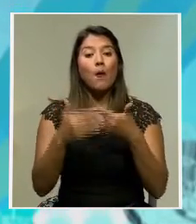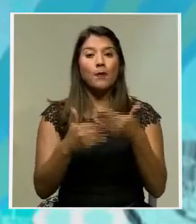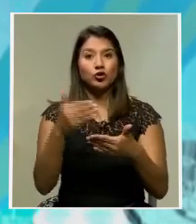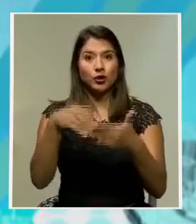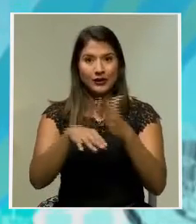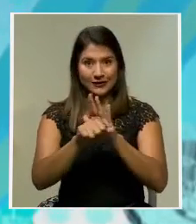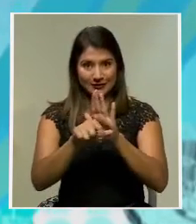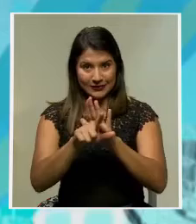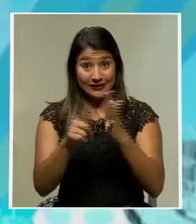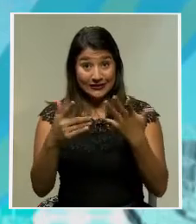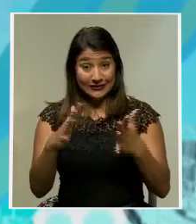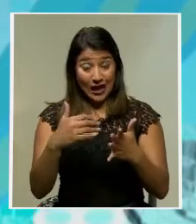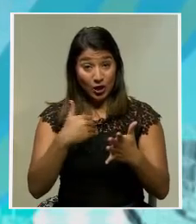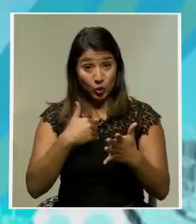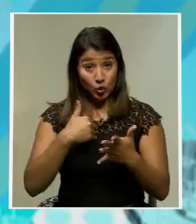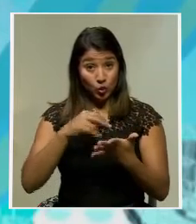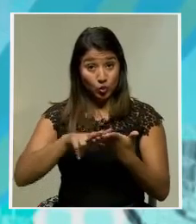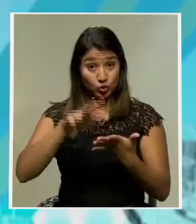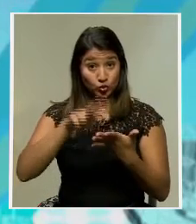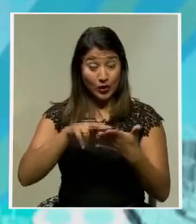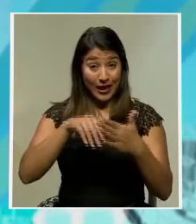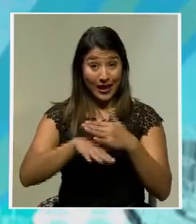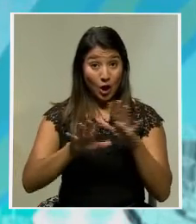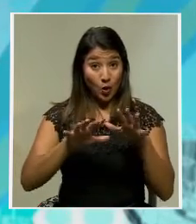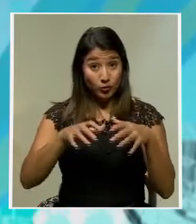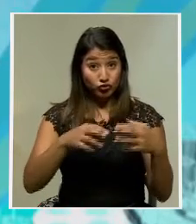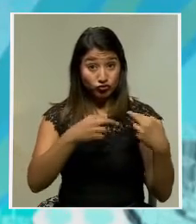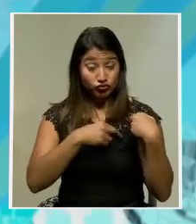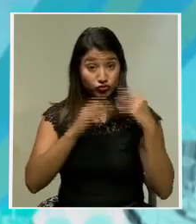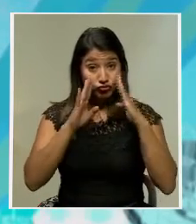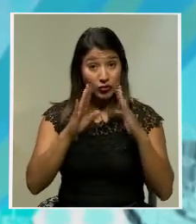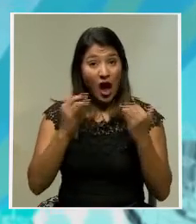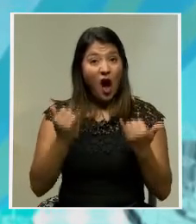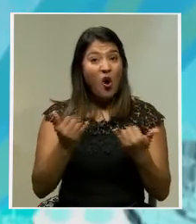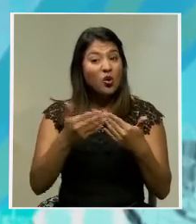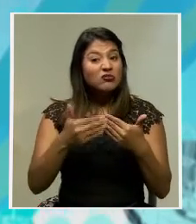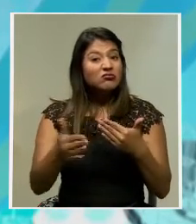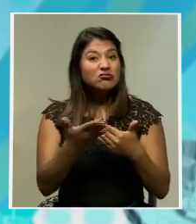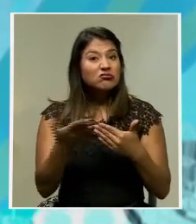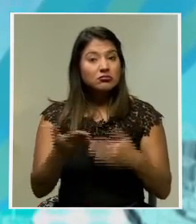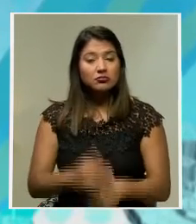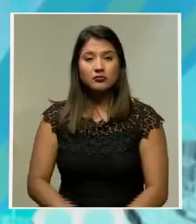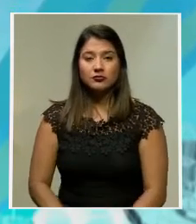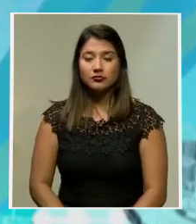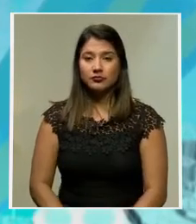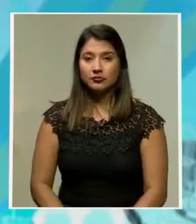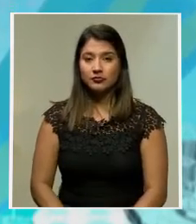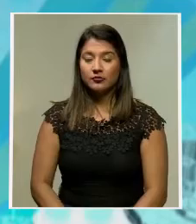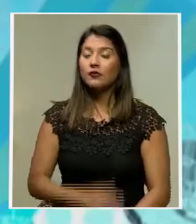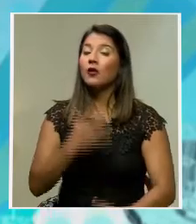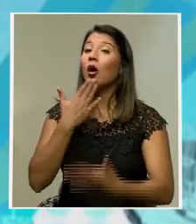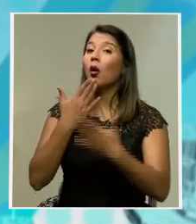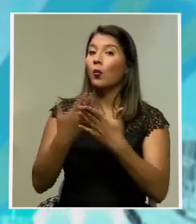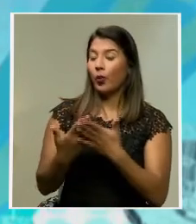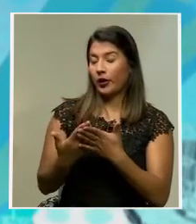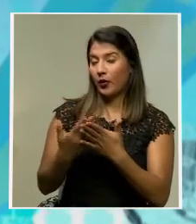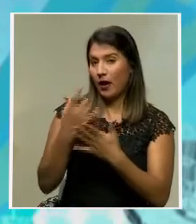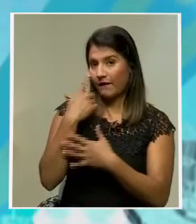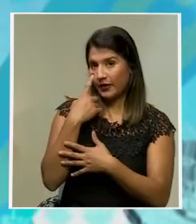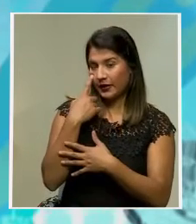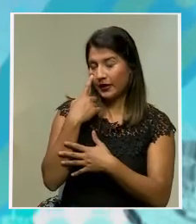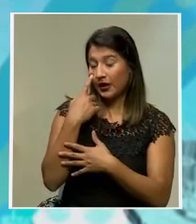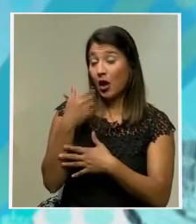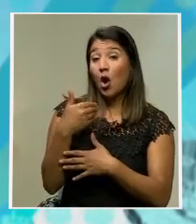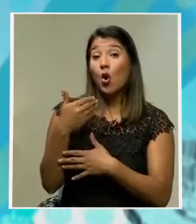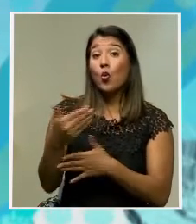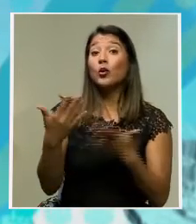Congreso? Bueno, obtuvo un dictamen favorable en comisión. ¿Cómo sigue ahora la película en el Congreso? Bueno, vamos a ver, una